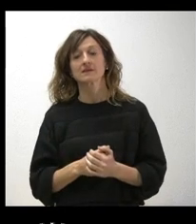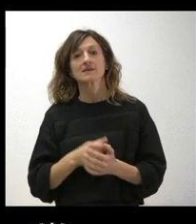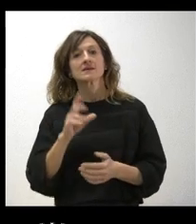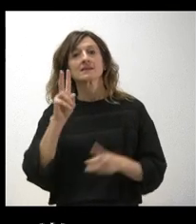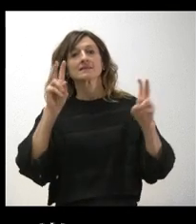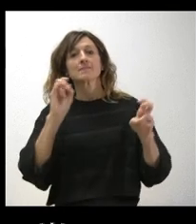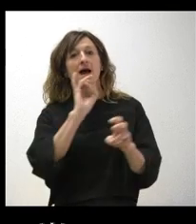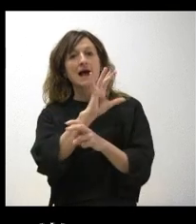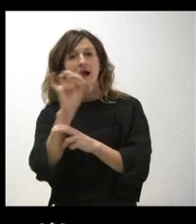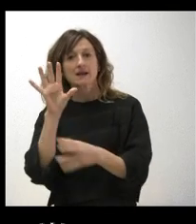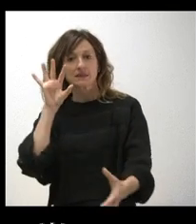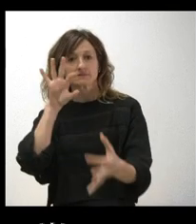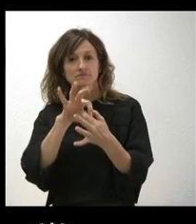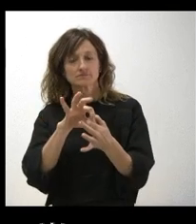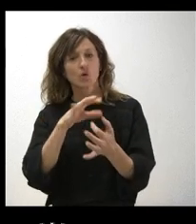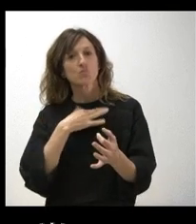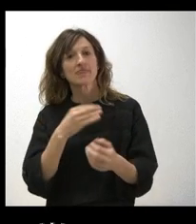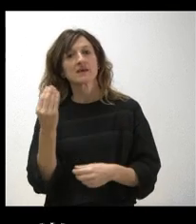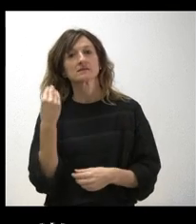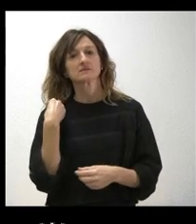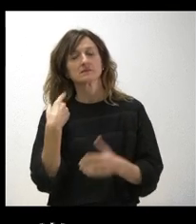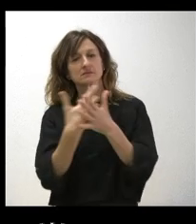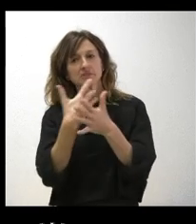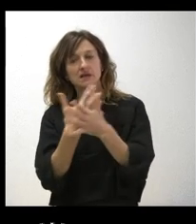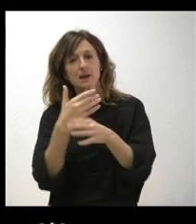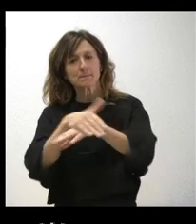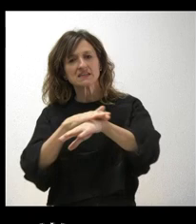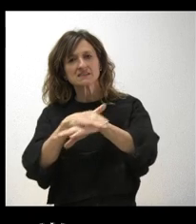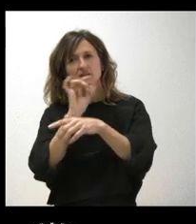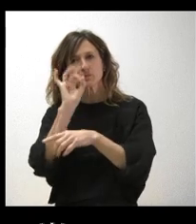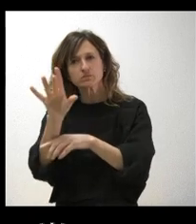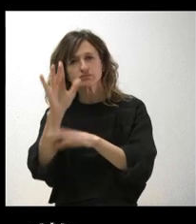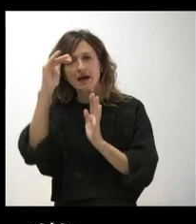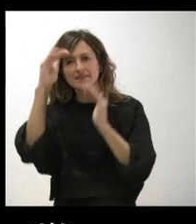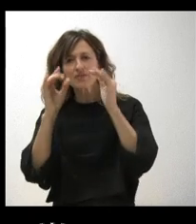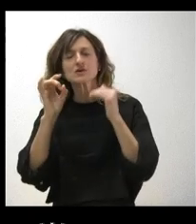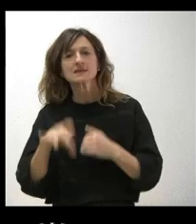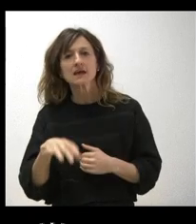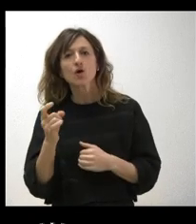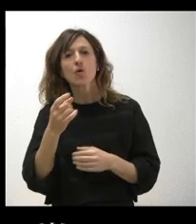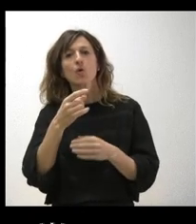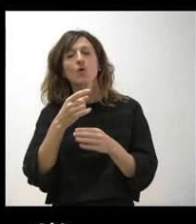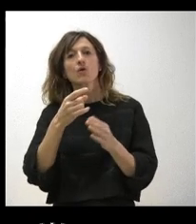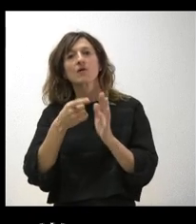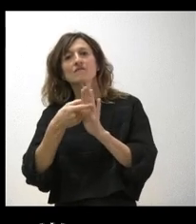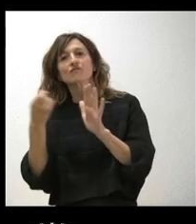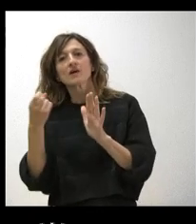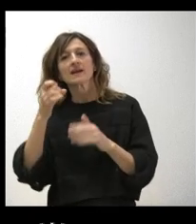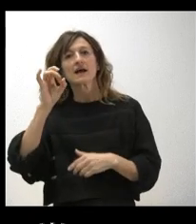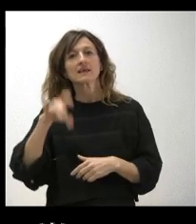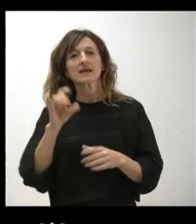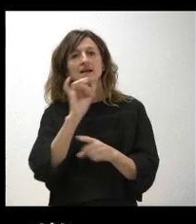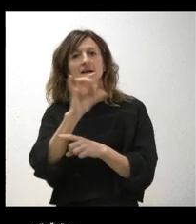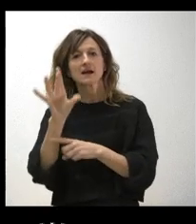de las cartas eh nos puede detallar A qué ministerio se ha dirigido en concreto o o cuáles se han quedado fuera de de esas